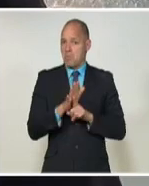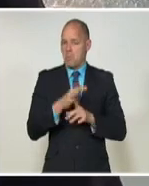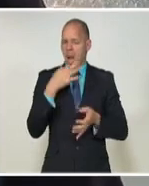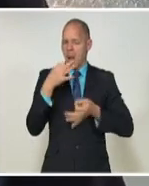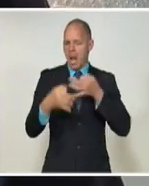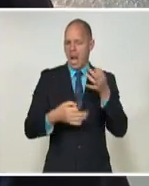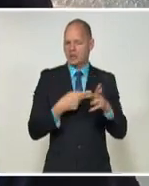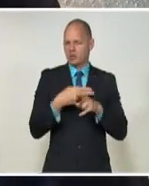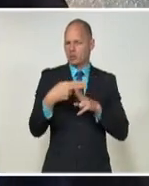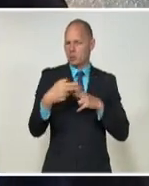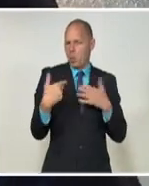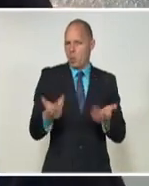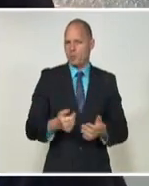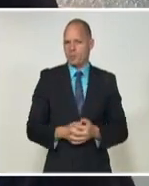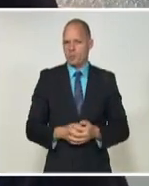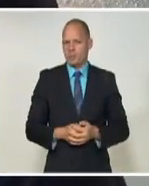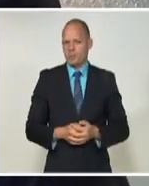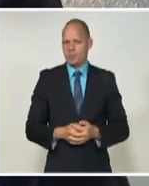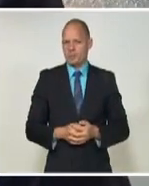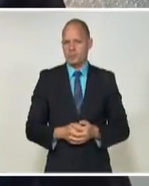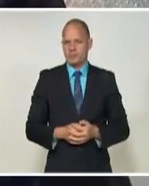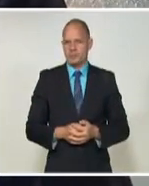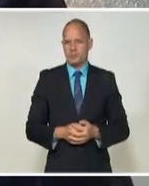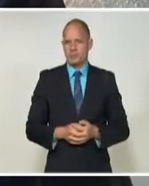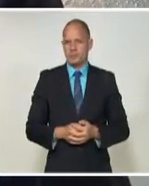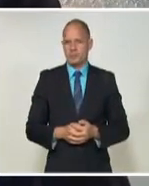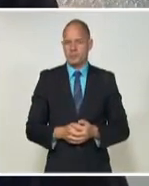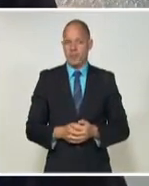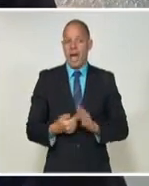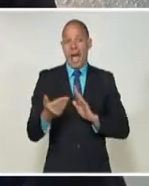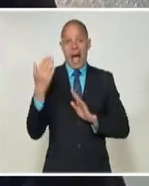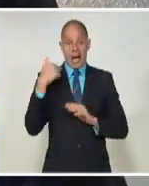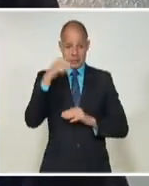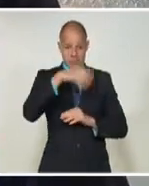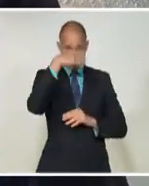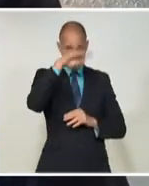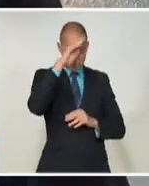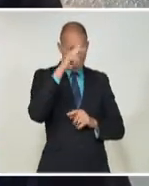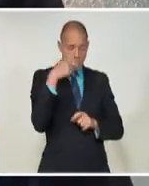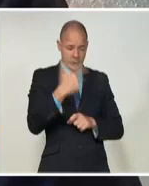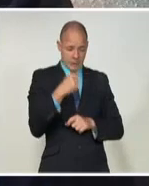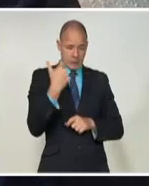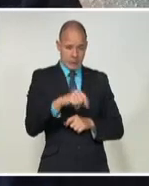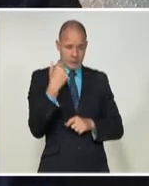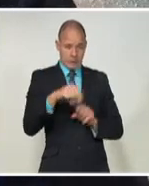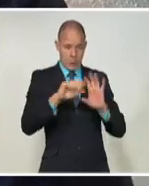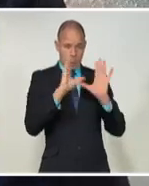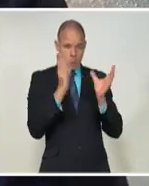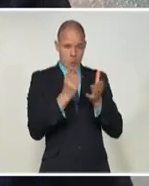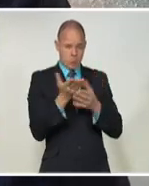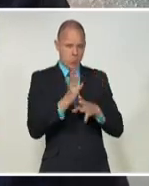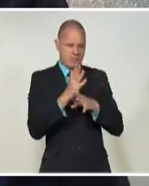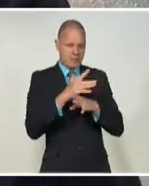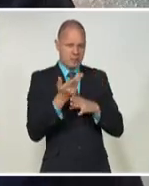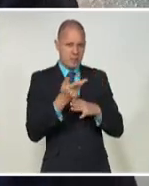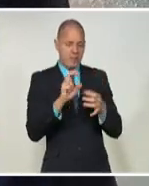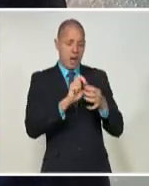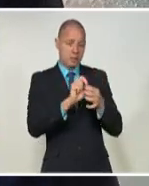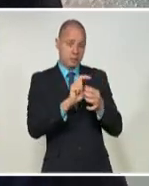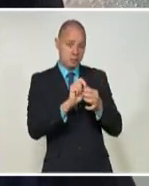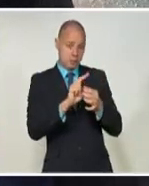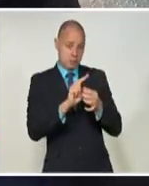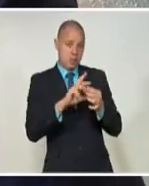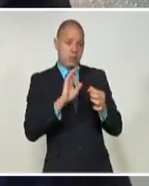Nosotros teníamos toda la mística que tenía la Seguridad del Estado. O sea, mi generación creció en medio de toda esa batalla. Nosotros somos